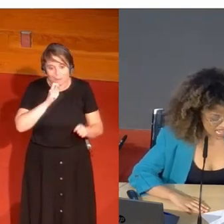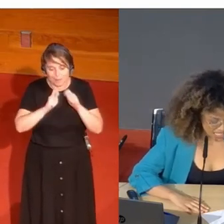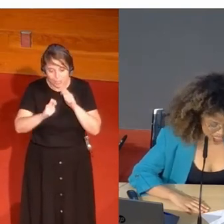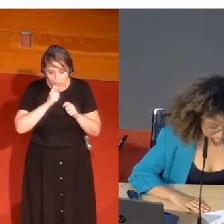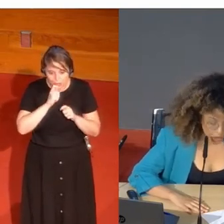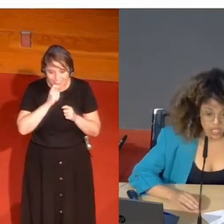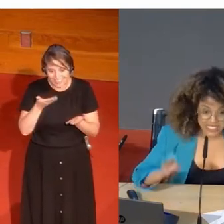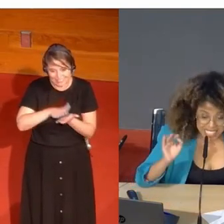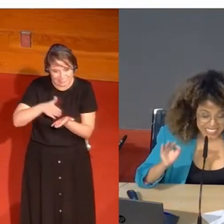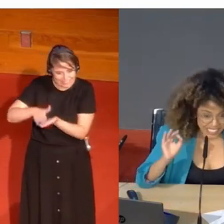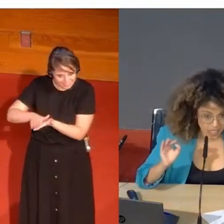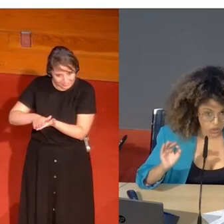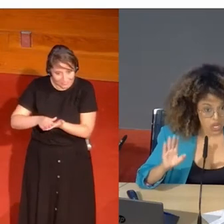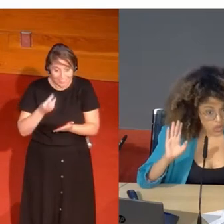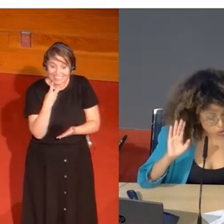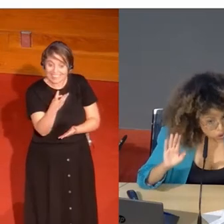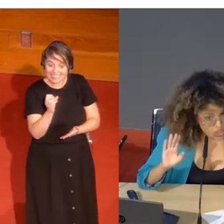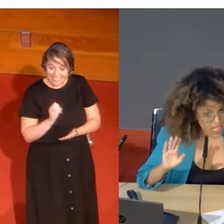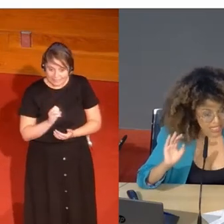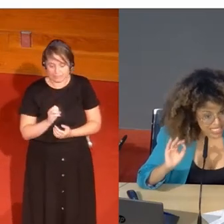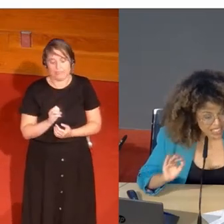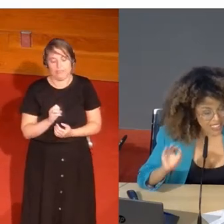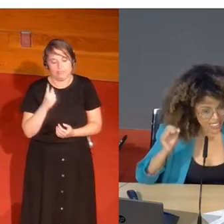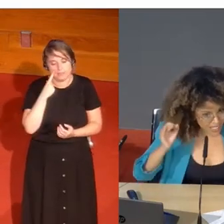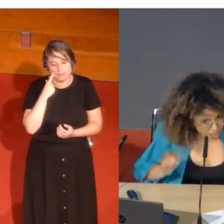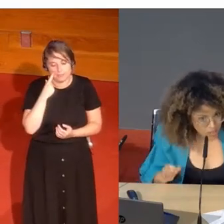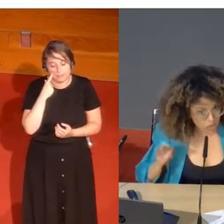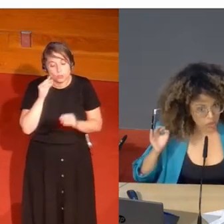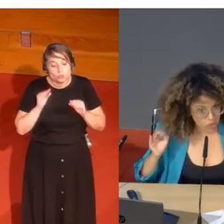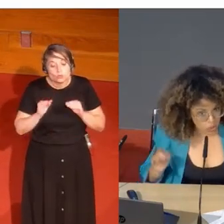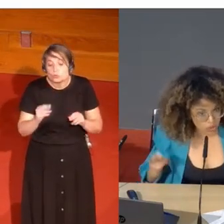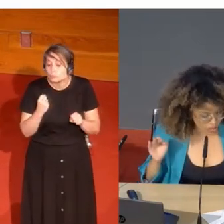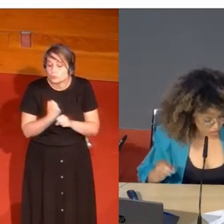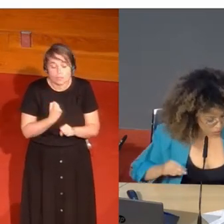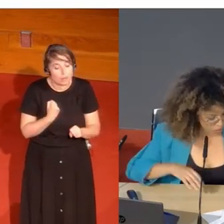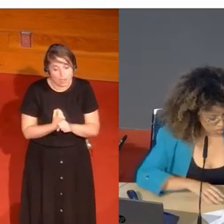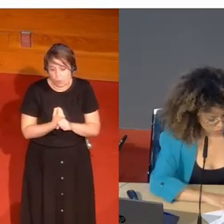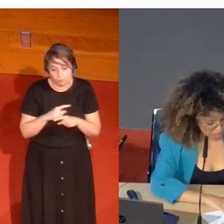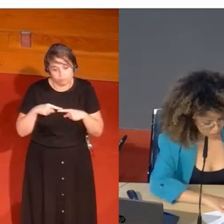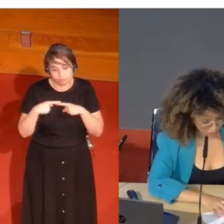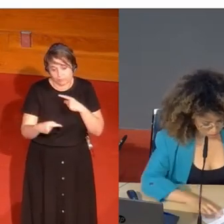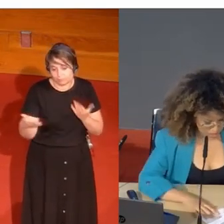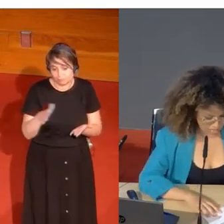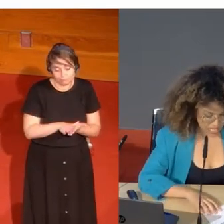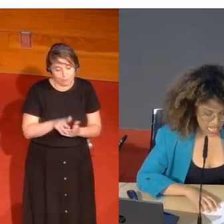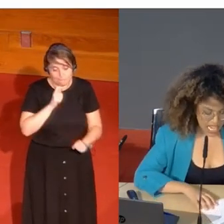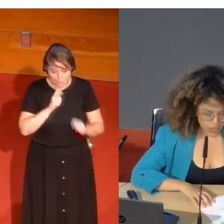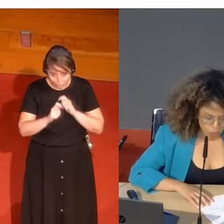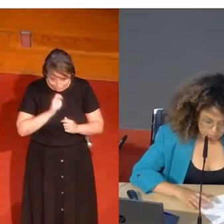sido asesinados 30 de ellos nos Costa que estan ejerciendo su trabajo de